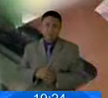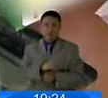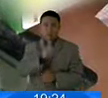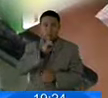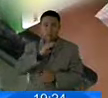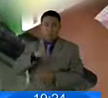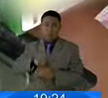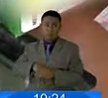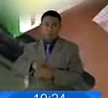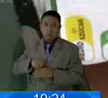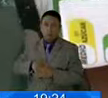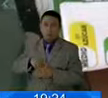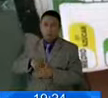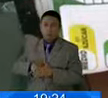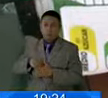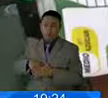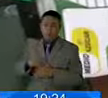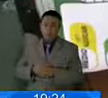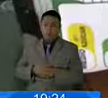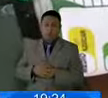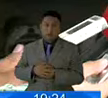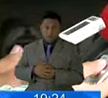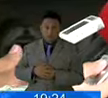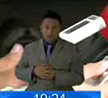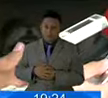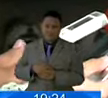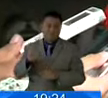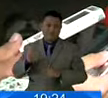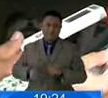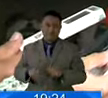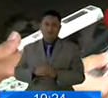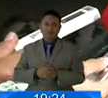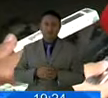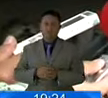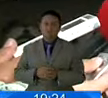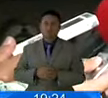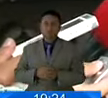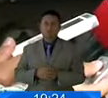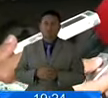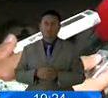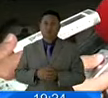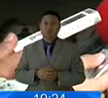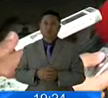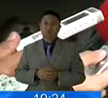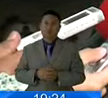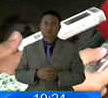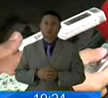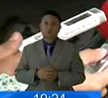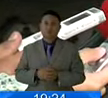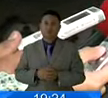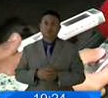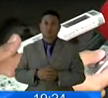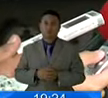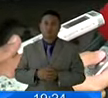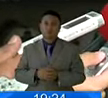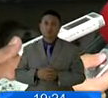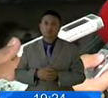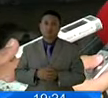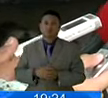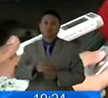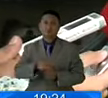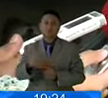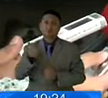en el interior de un recipiente de una bebida energética. Tienen un camuflaje de un frasco de una